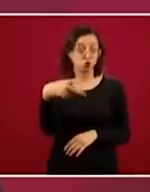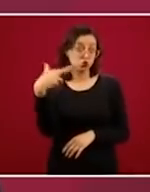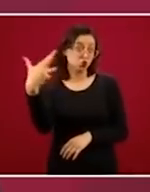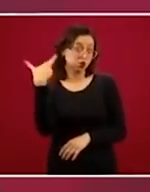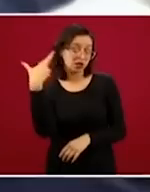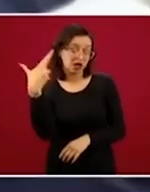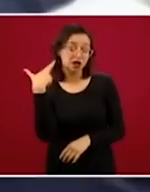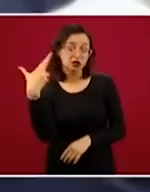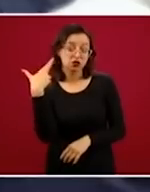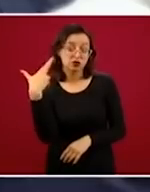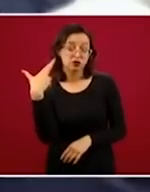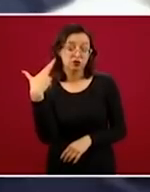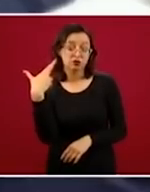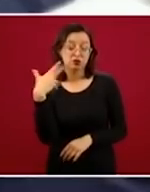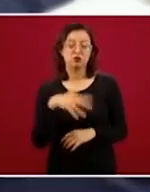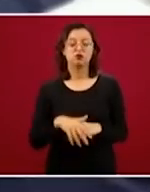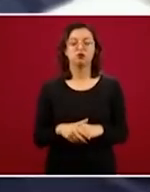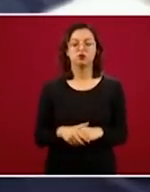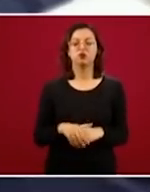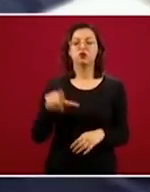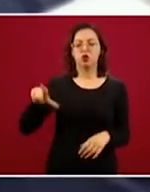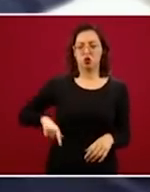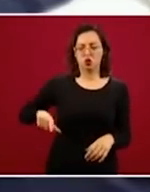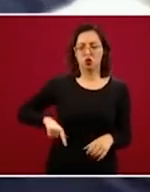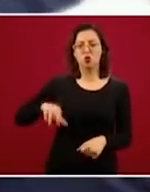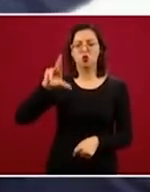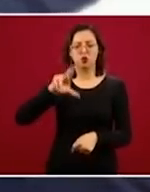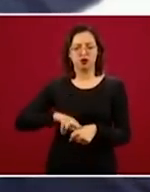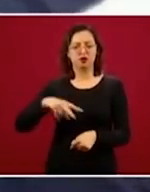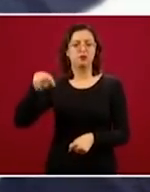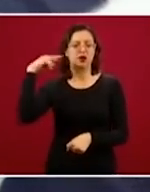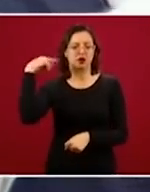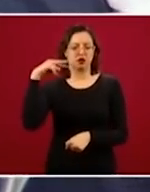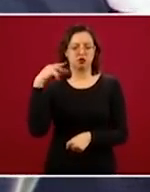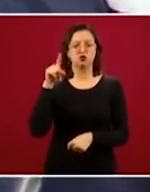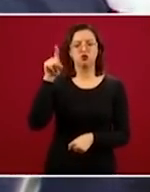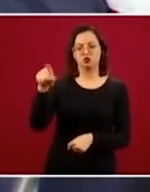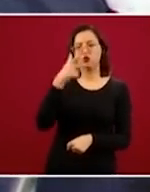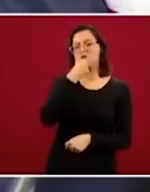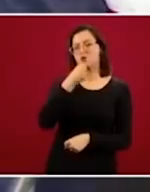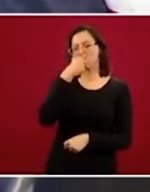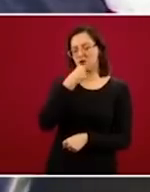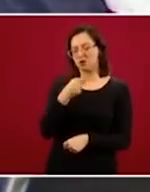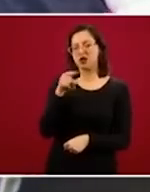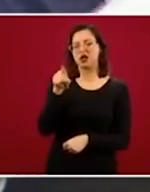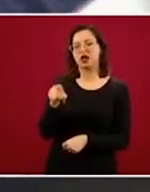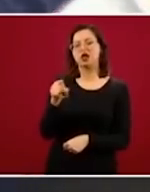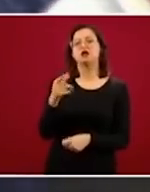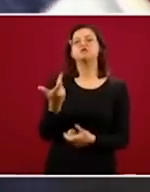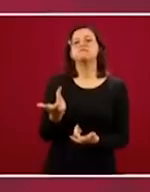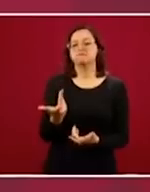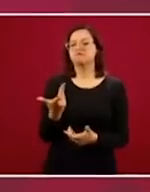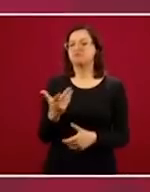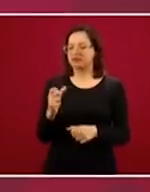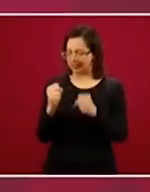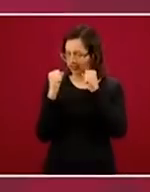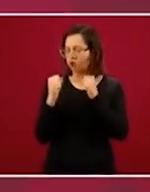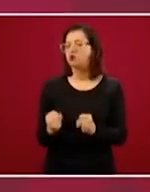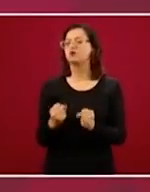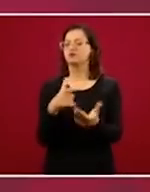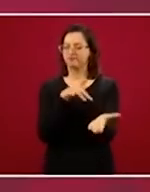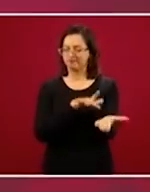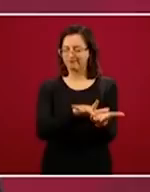ustedes este el gobernador cuitláhuac va a garantizarles